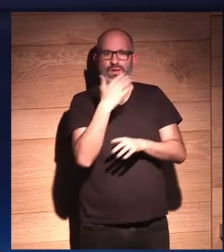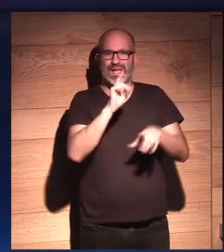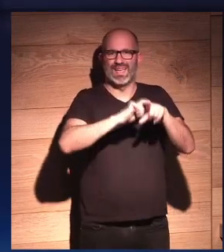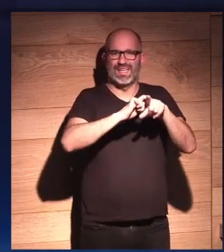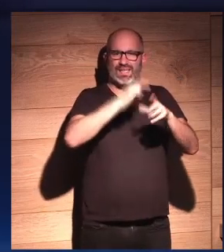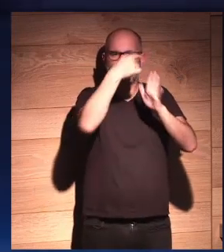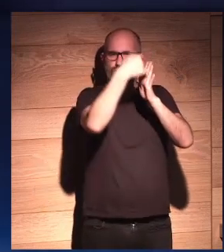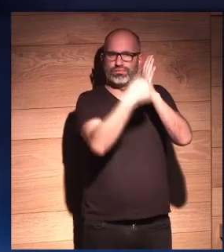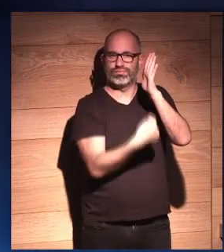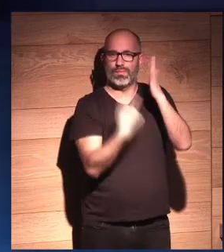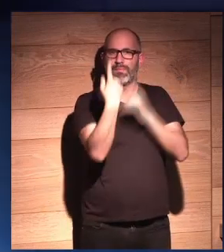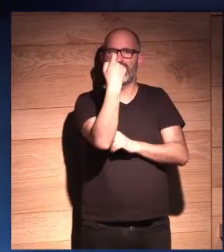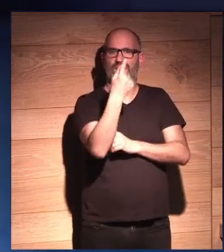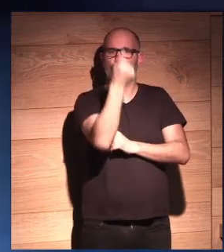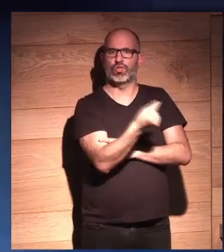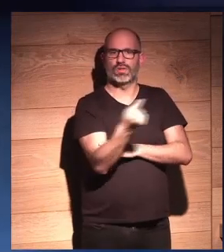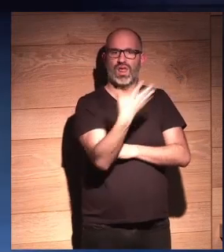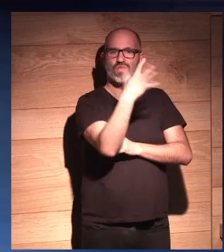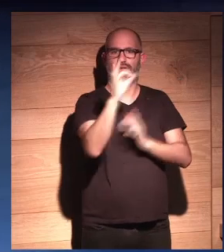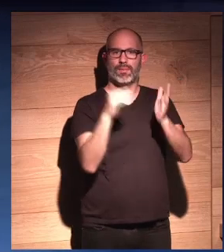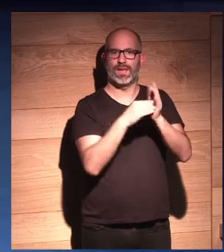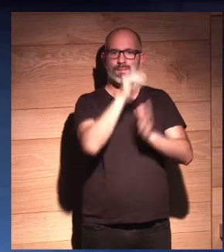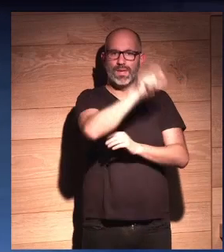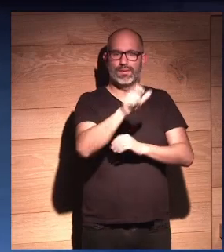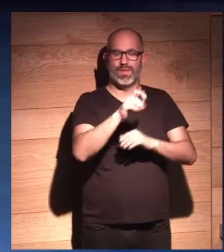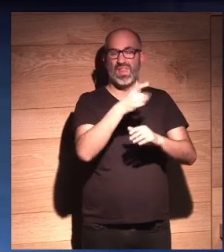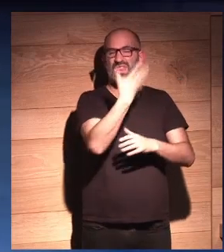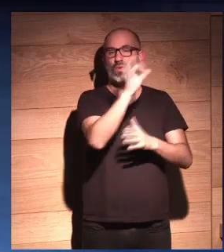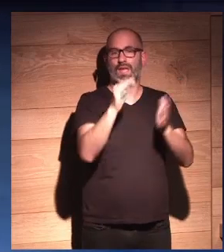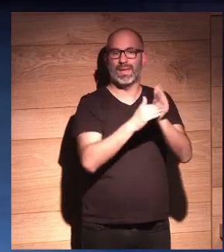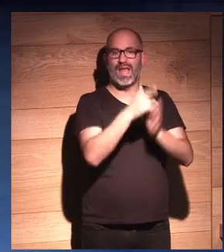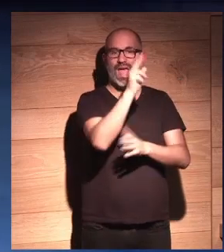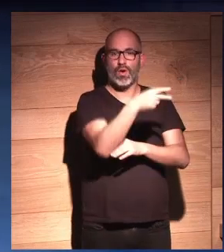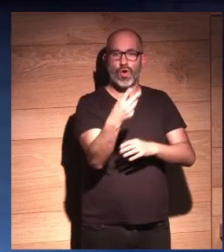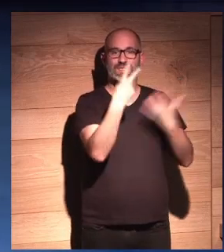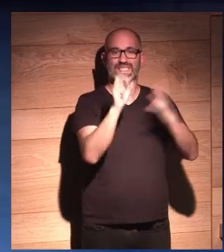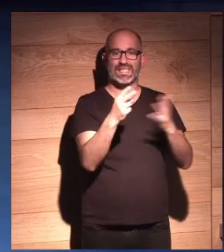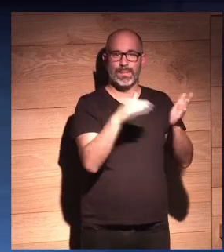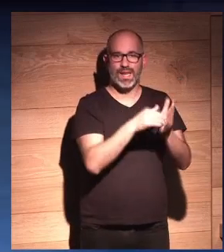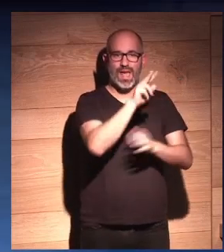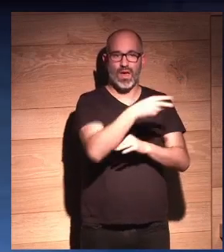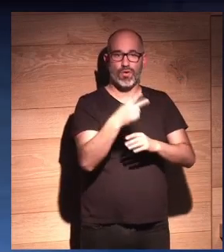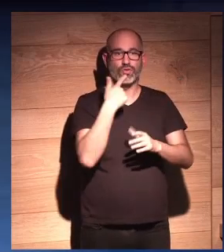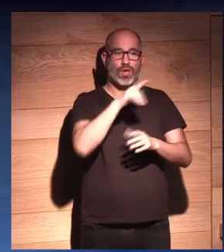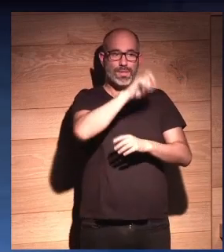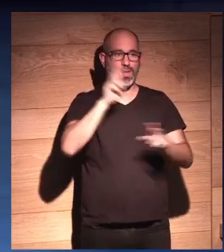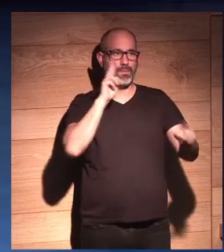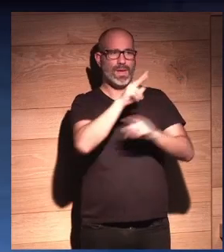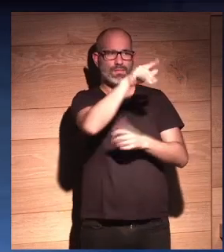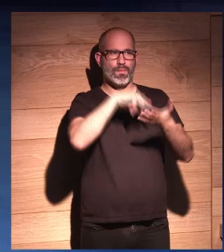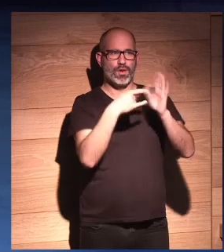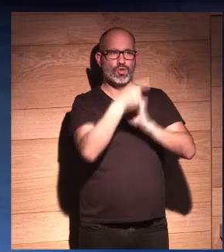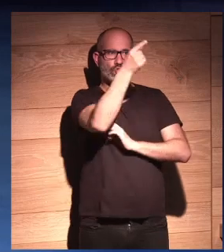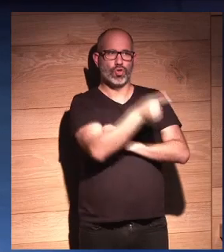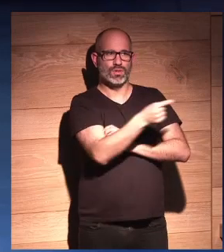estas características y necesito 50.000 euros para el desarrollo del proyecto. O necesito 70.000, o necesito 80.000. La gente cuando va a Indiegogo, si el proyecto se me queda